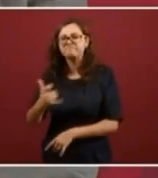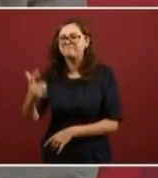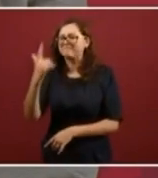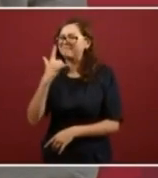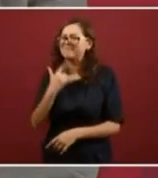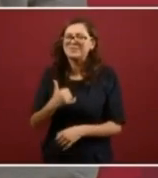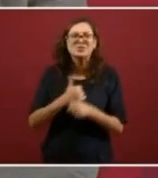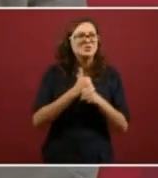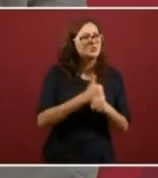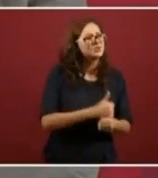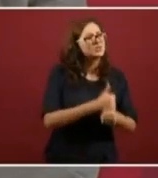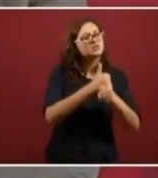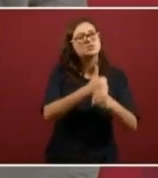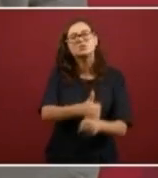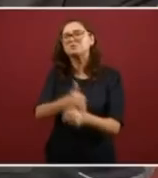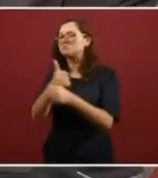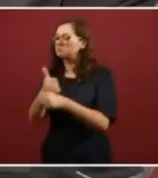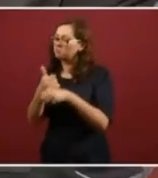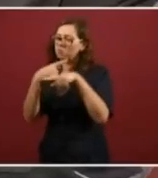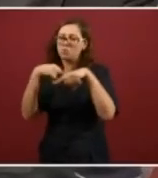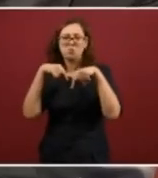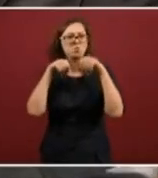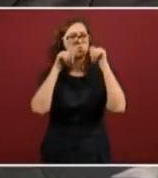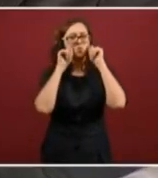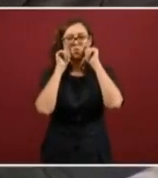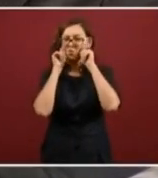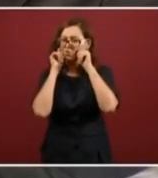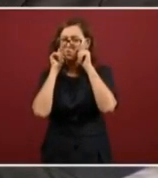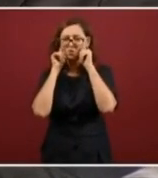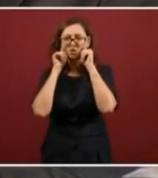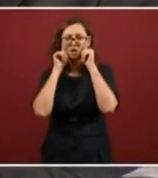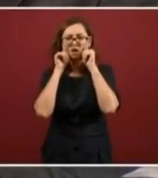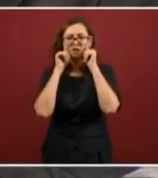pesares, su